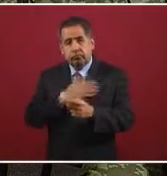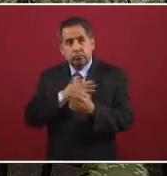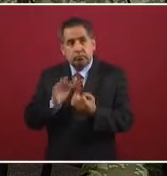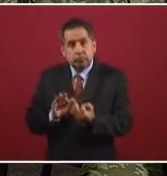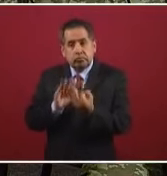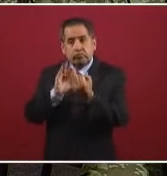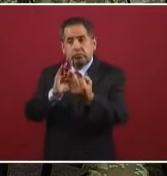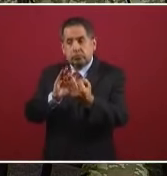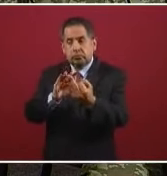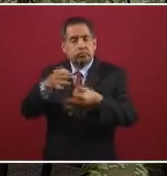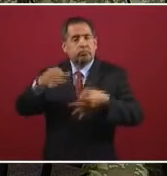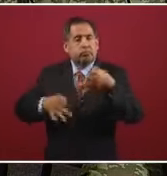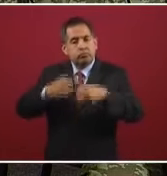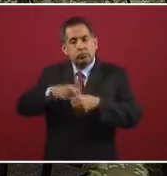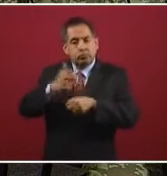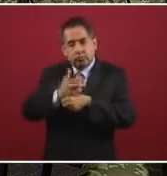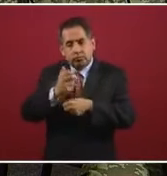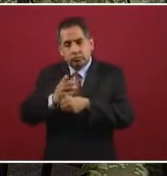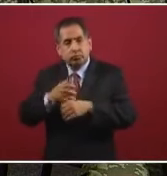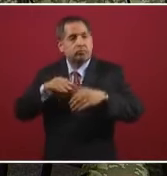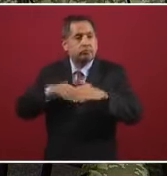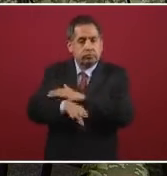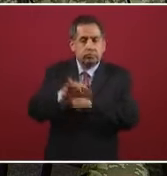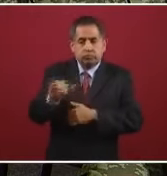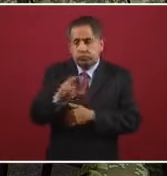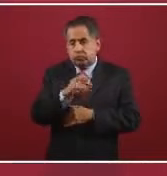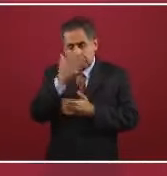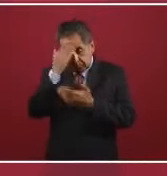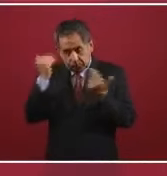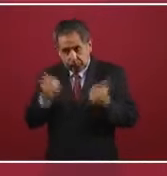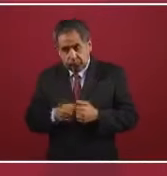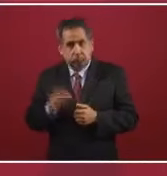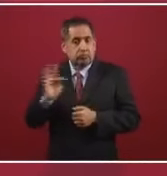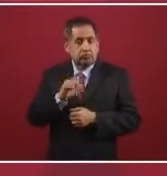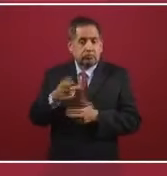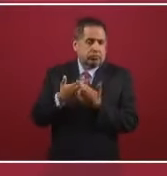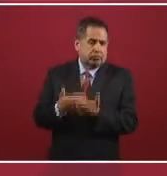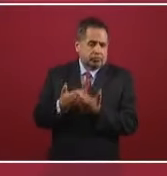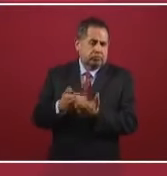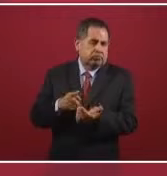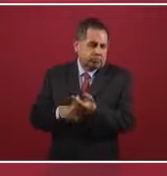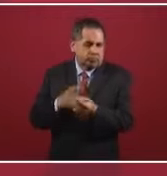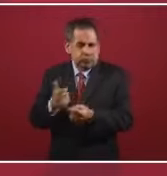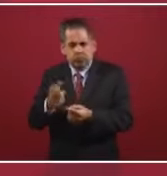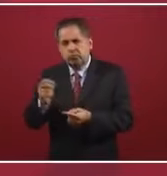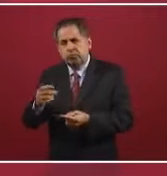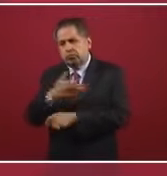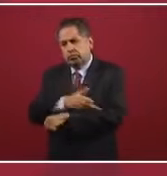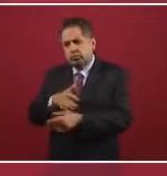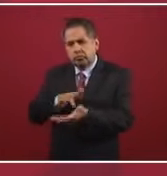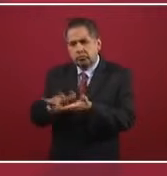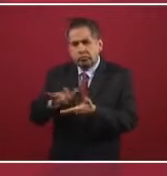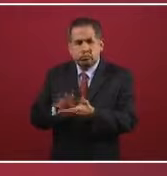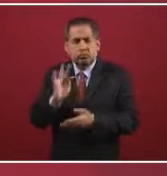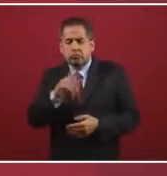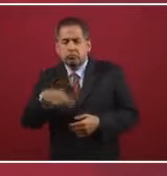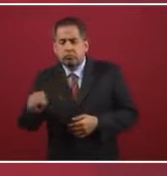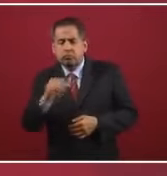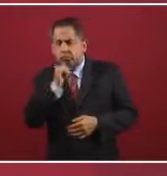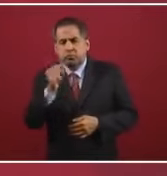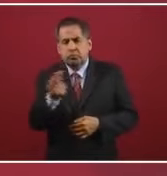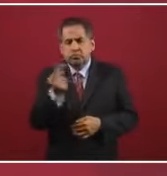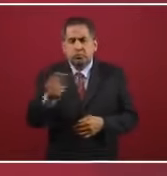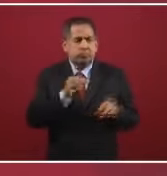en Estados Unidos y probablemente tienen recursos o apoyos familiares y entonces tal vez no necesitan trabajar en